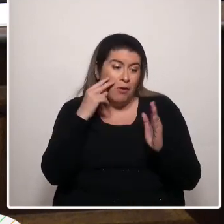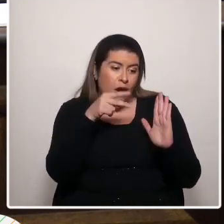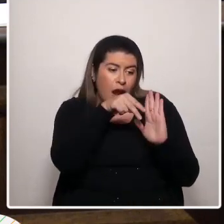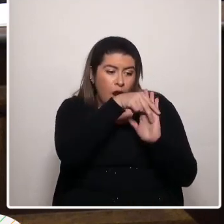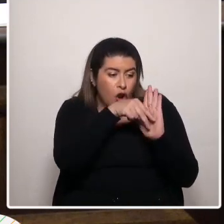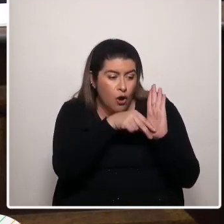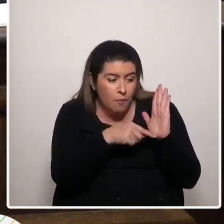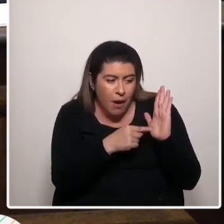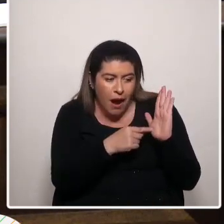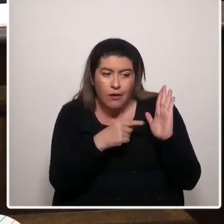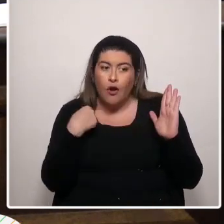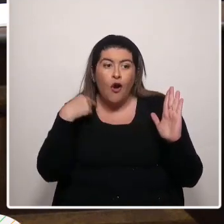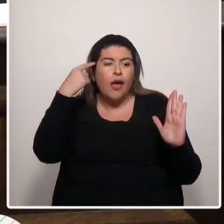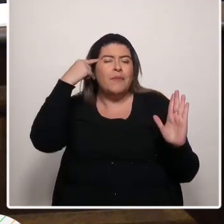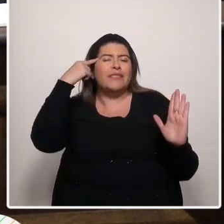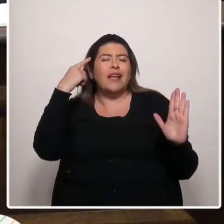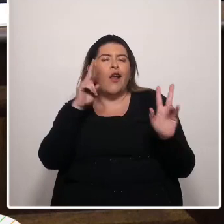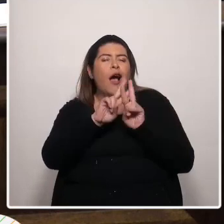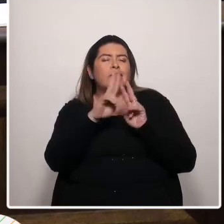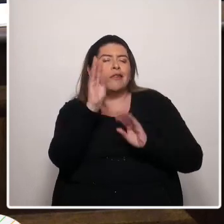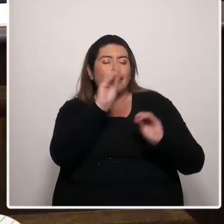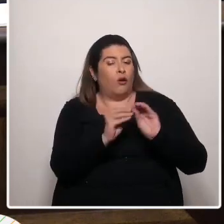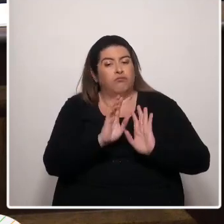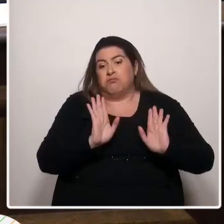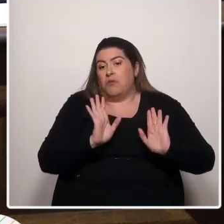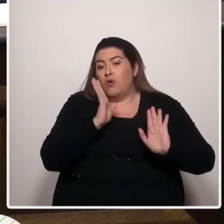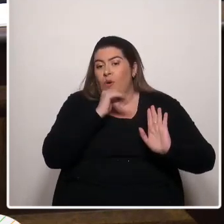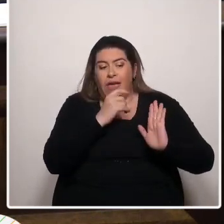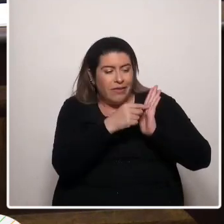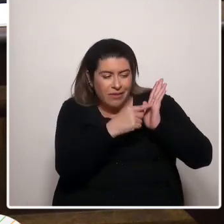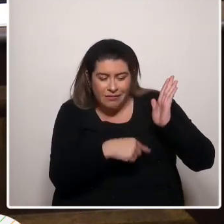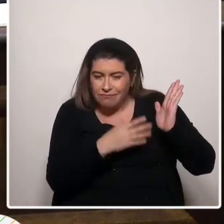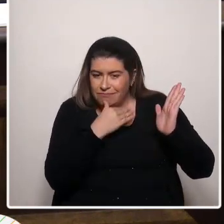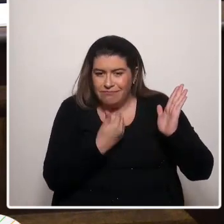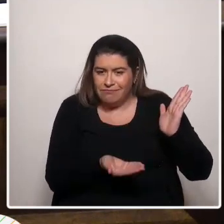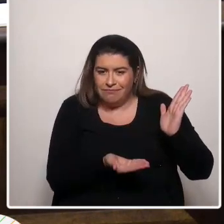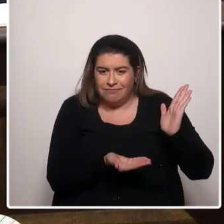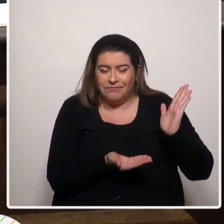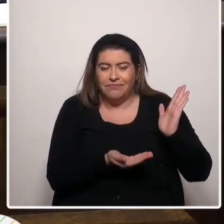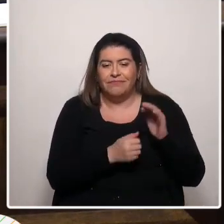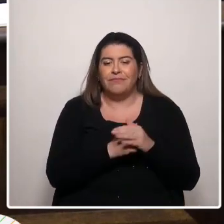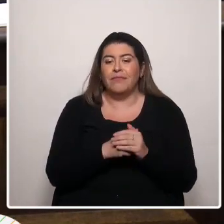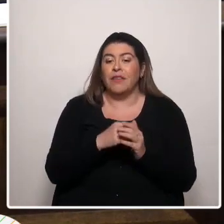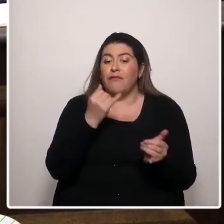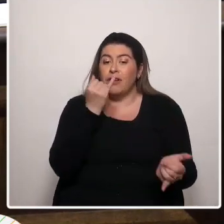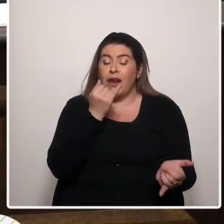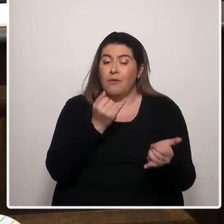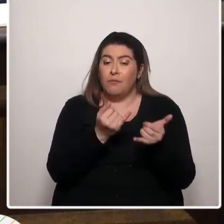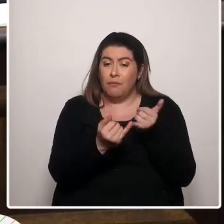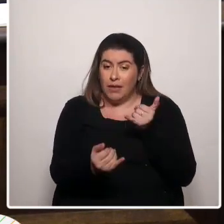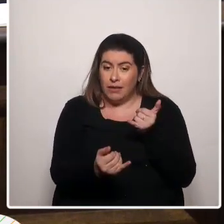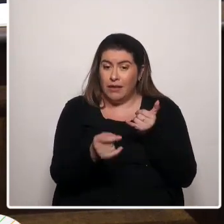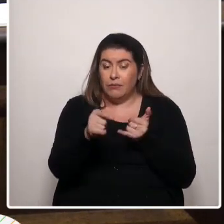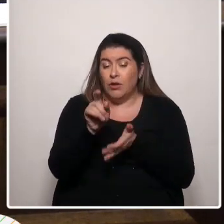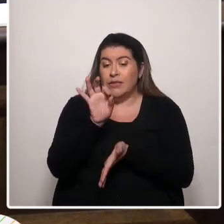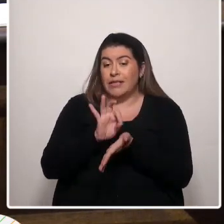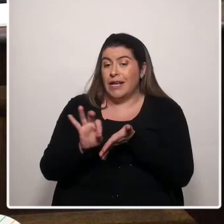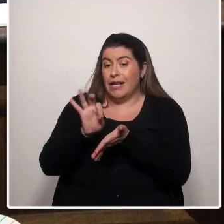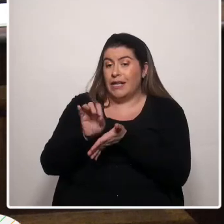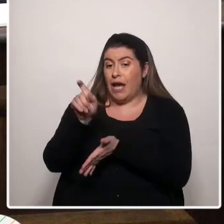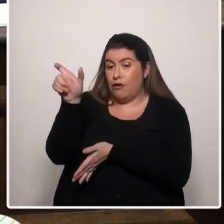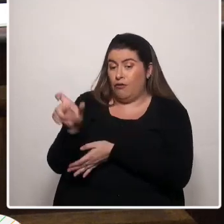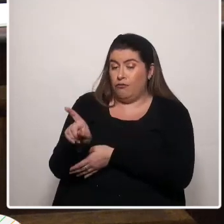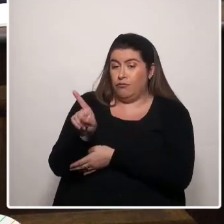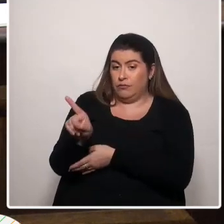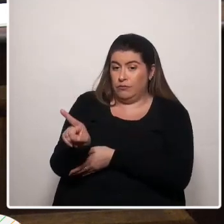que pensó quienes redactaron la disposición. Y finalmente, respecto a su condición, secretario, como ministro de Fe, me